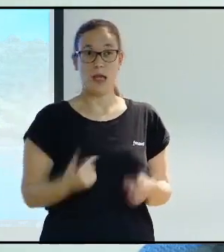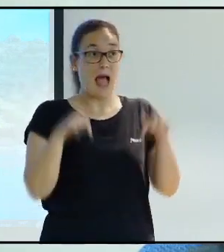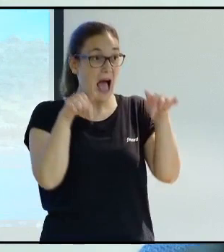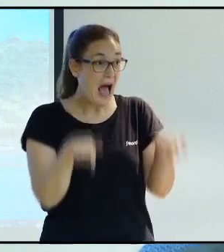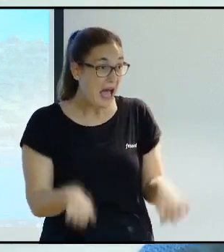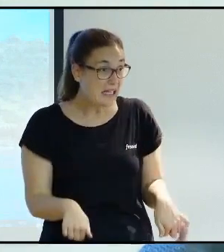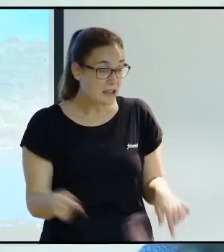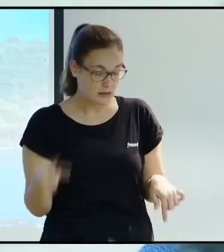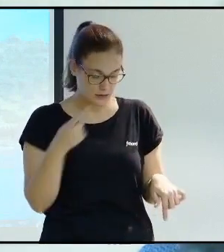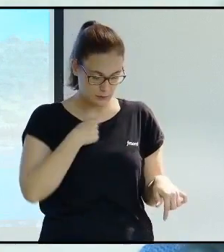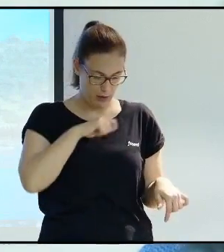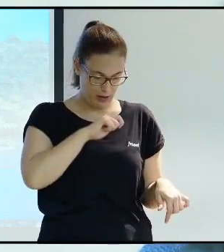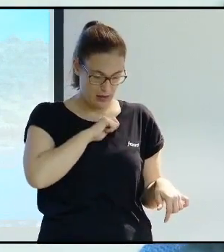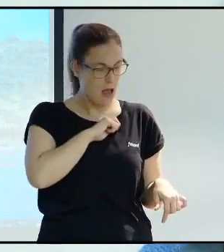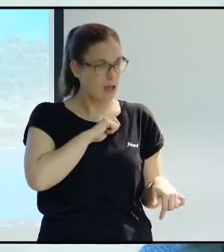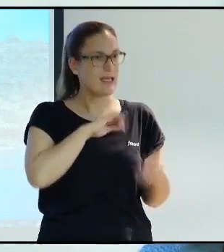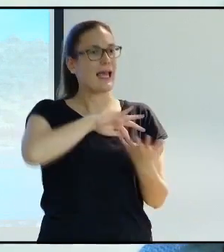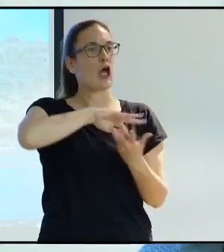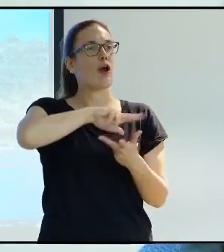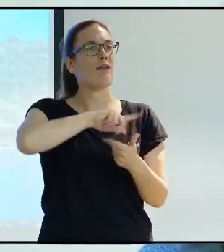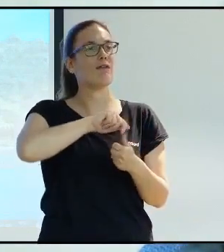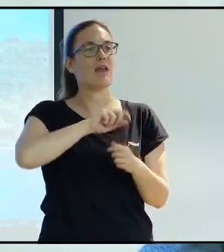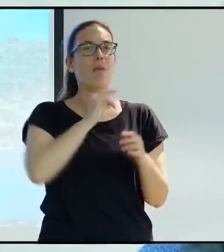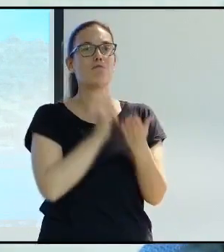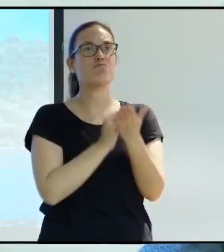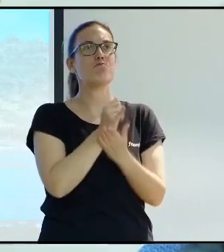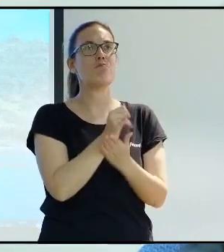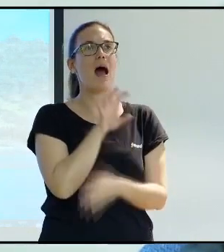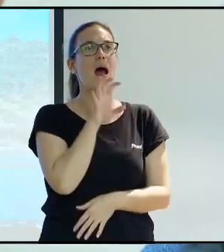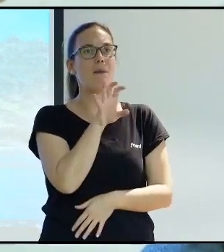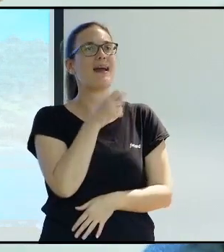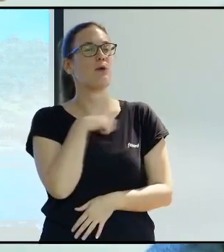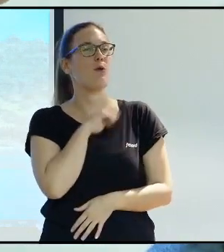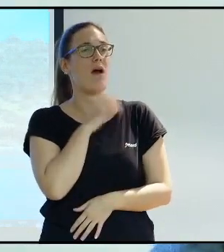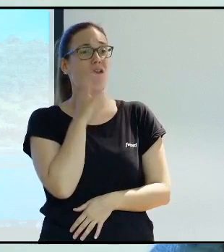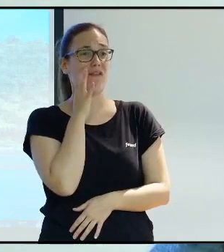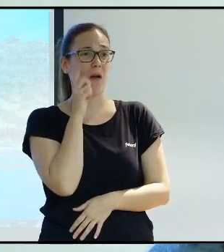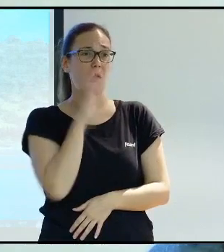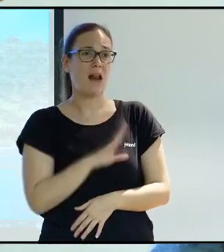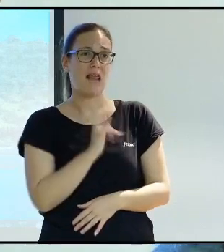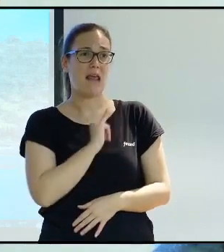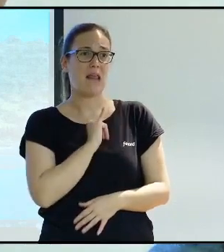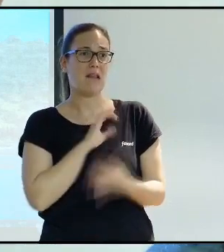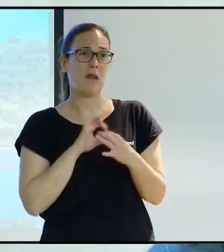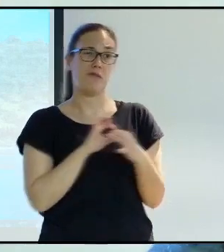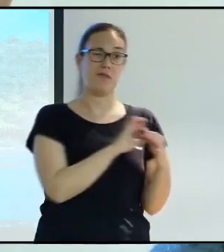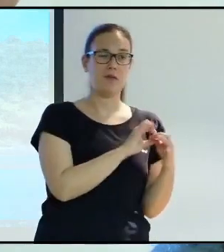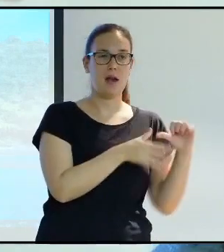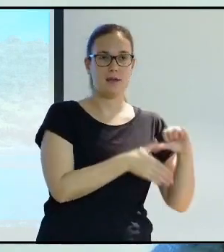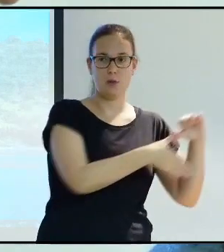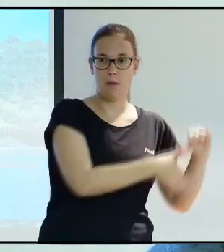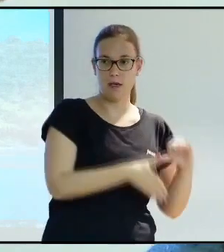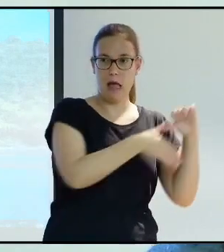que geográficamente en Europa, pero somos más bien Latinoamérica. Y entonces lo de la cosa de los derechos y